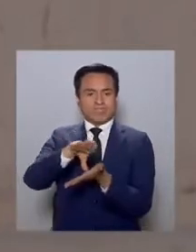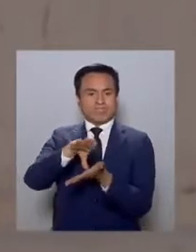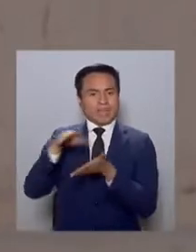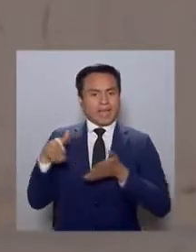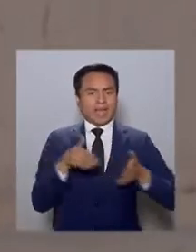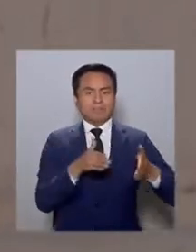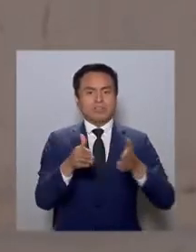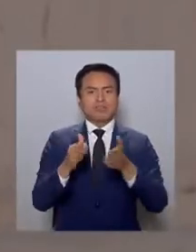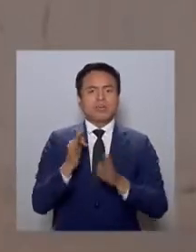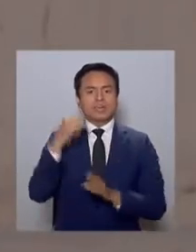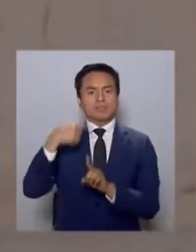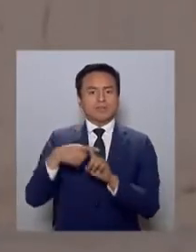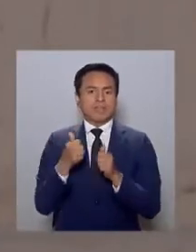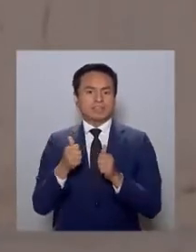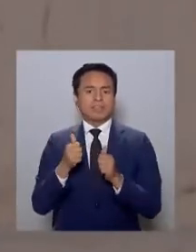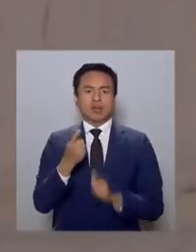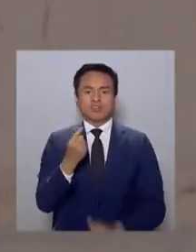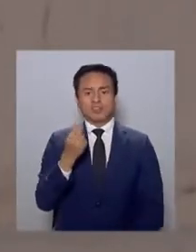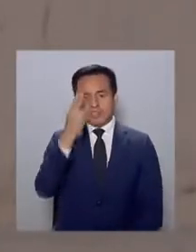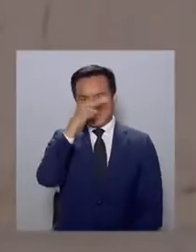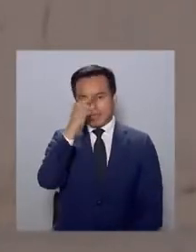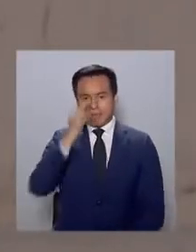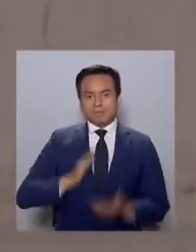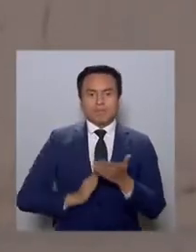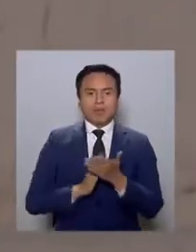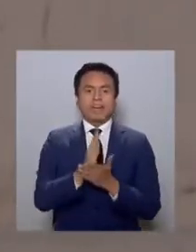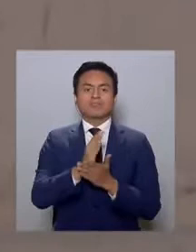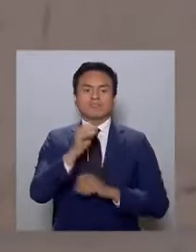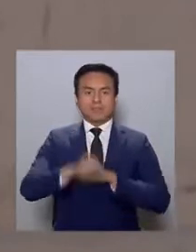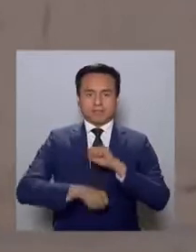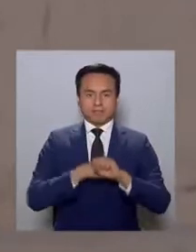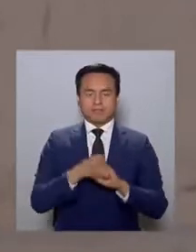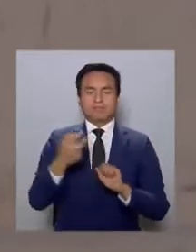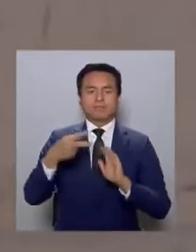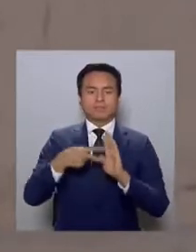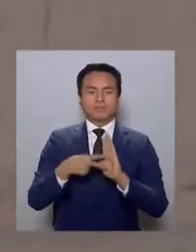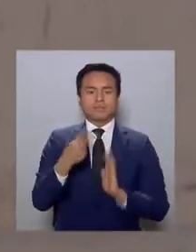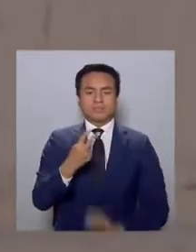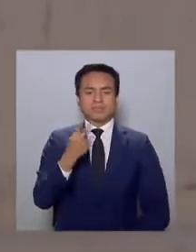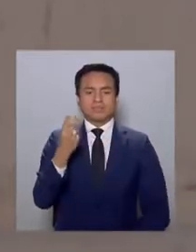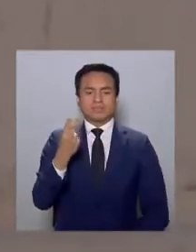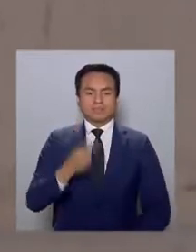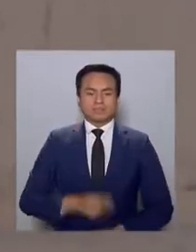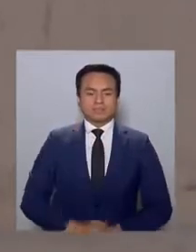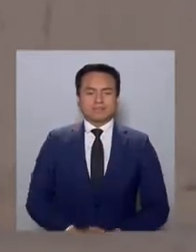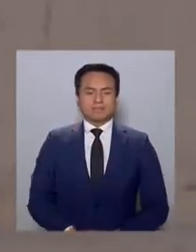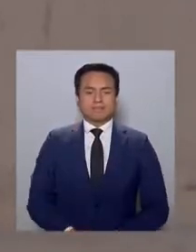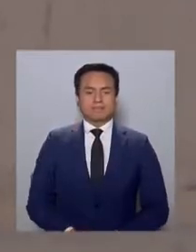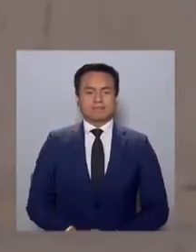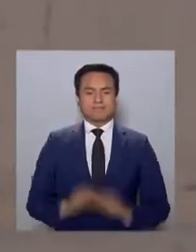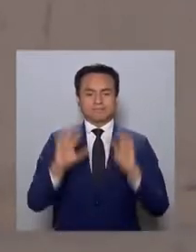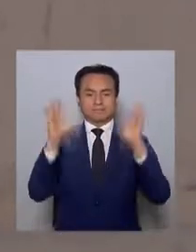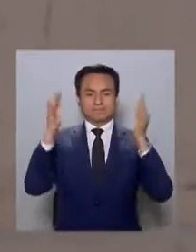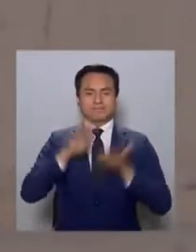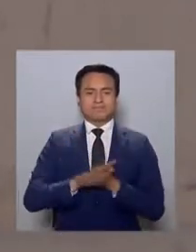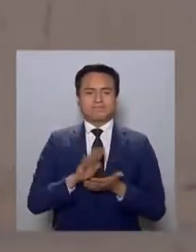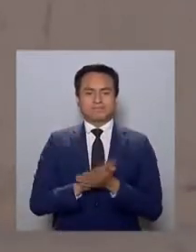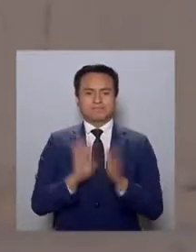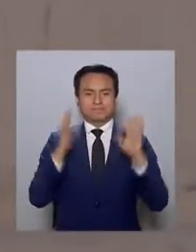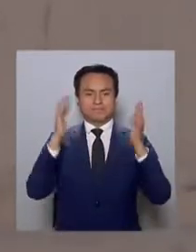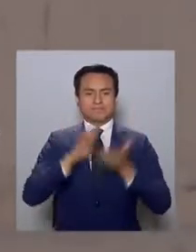un camino de esperanza desde el 11 de marzo de 2022.